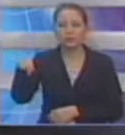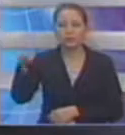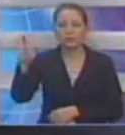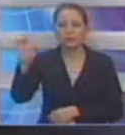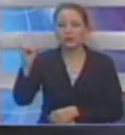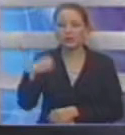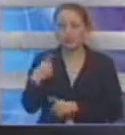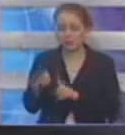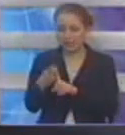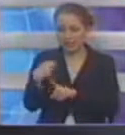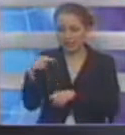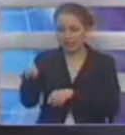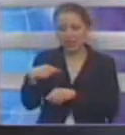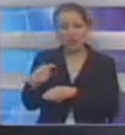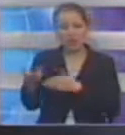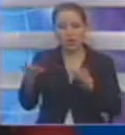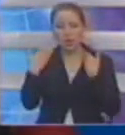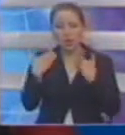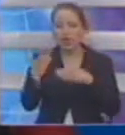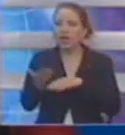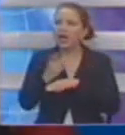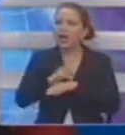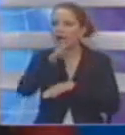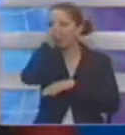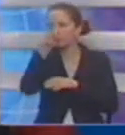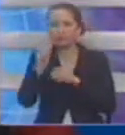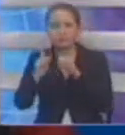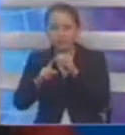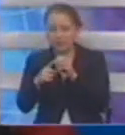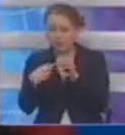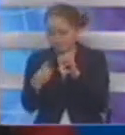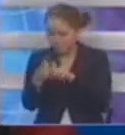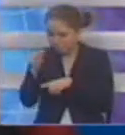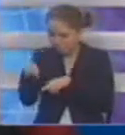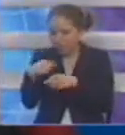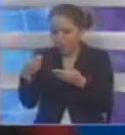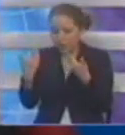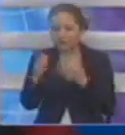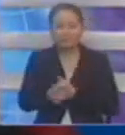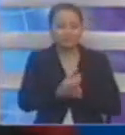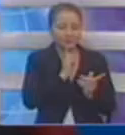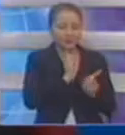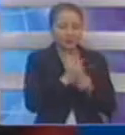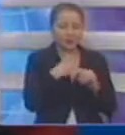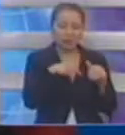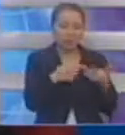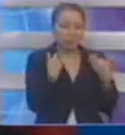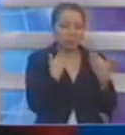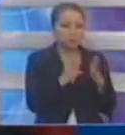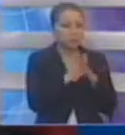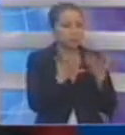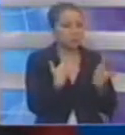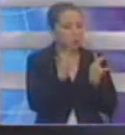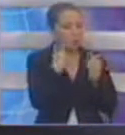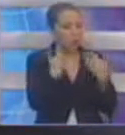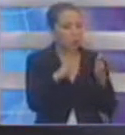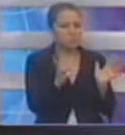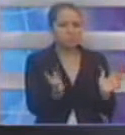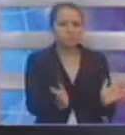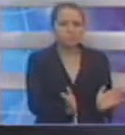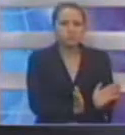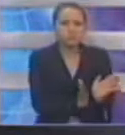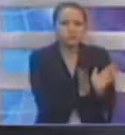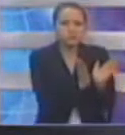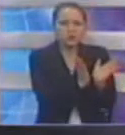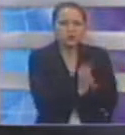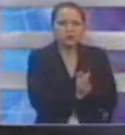porque sé que es la primera vez que está aquí en Guayaquil, ha estado en Quito en otras ocasiones. Así es, la primera vez en Guayaquil. Muy contento de estar en este puerto tan pujante. Sí. Y